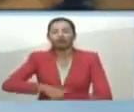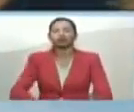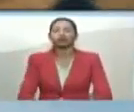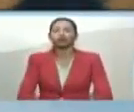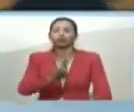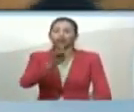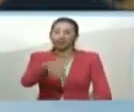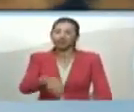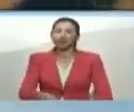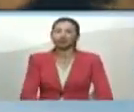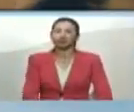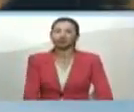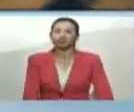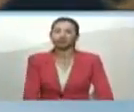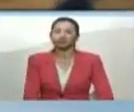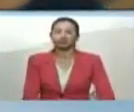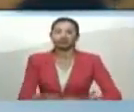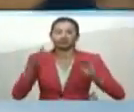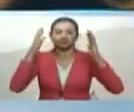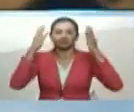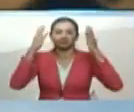supuesto,